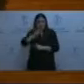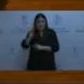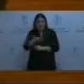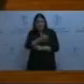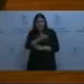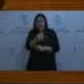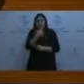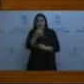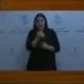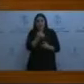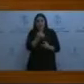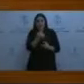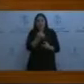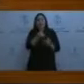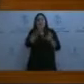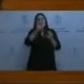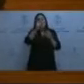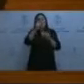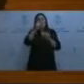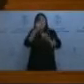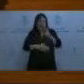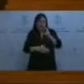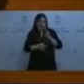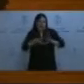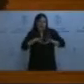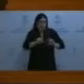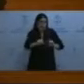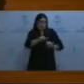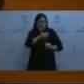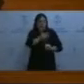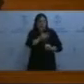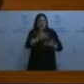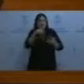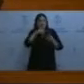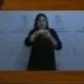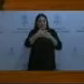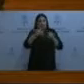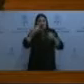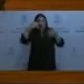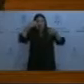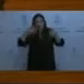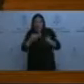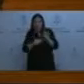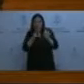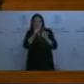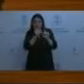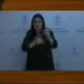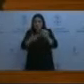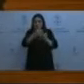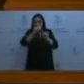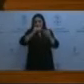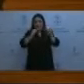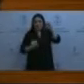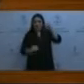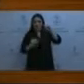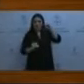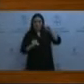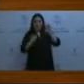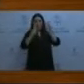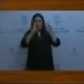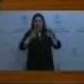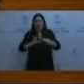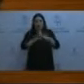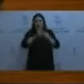el preceptivo cupo de reserva, la situación dista mucho de acercarse al mencionado objetivo respecto a la inserción laboral de las personas con